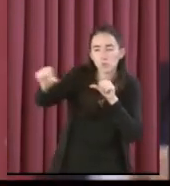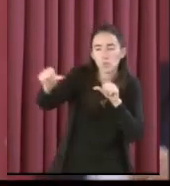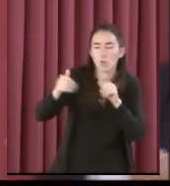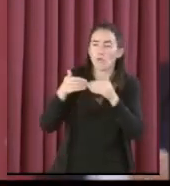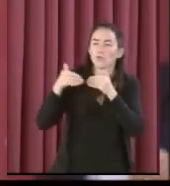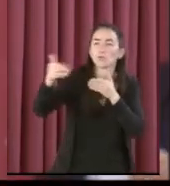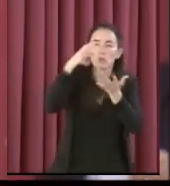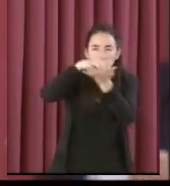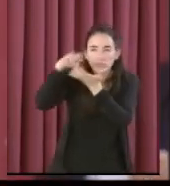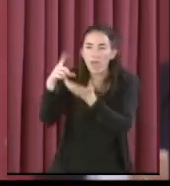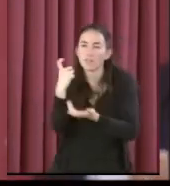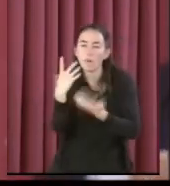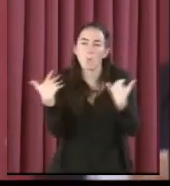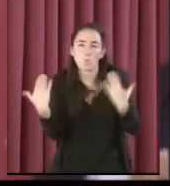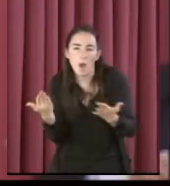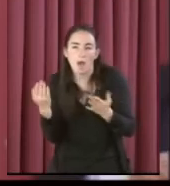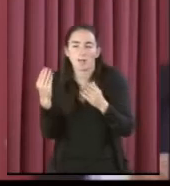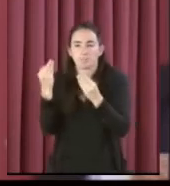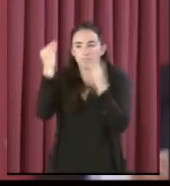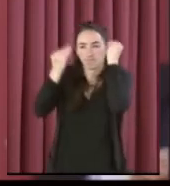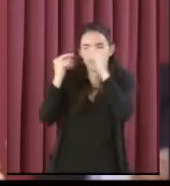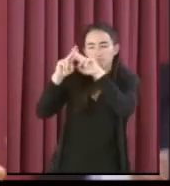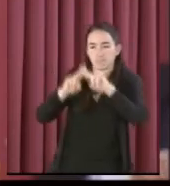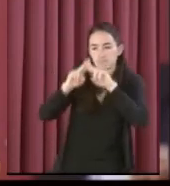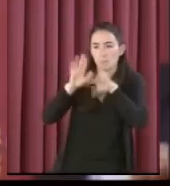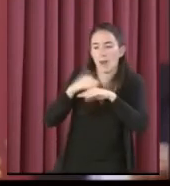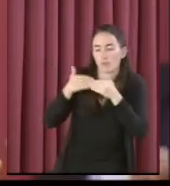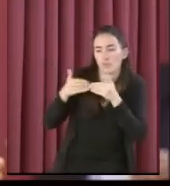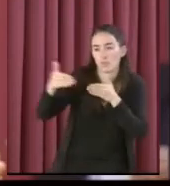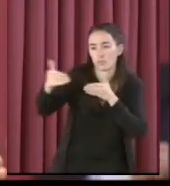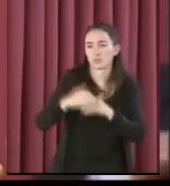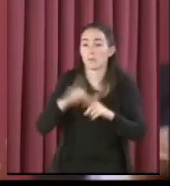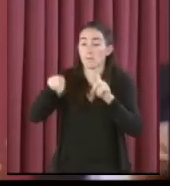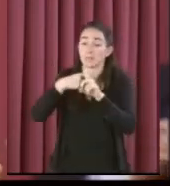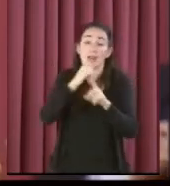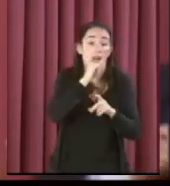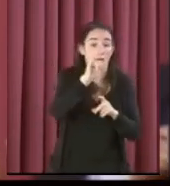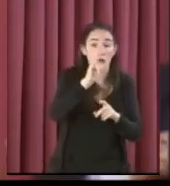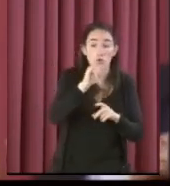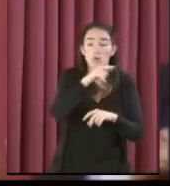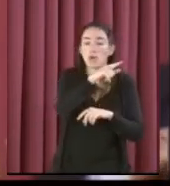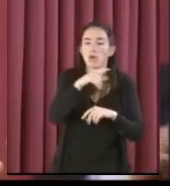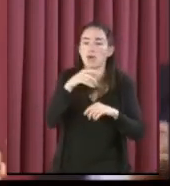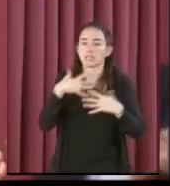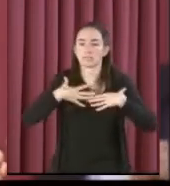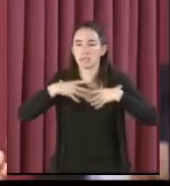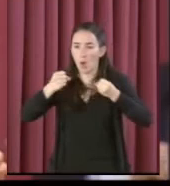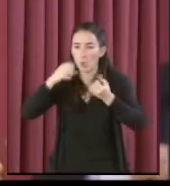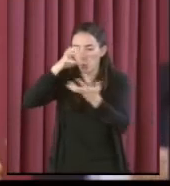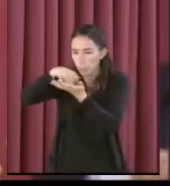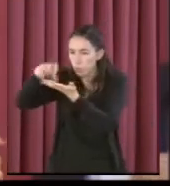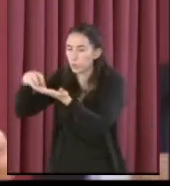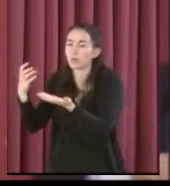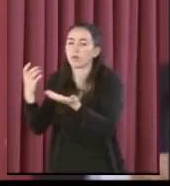Logroño. Reflexión también necesaria para planificar, junto con el Gobierno regional, las dotaciones sanitarias y educativas de la ciudad,